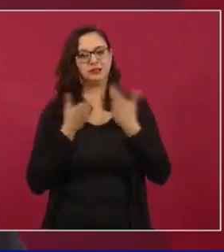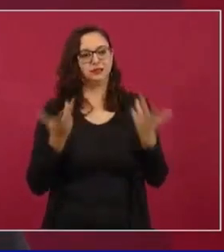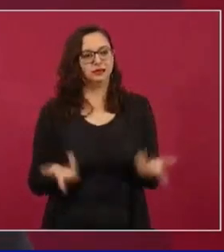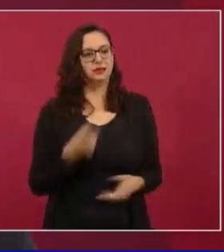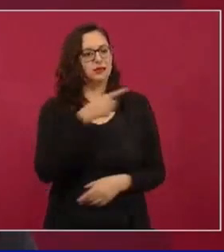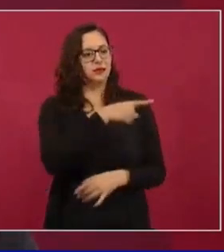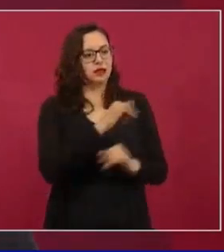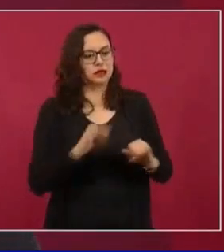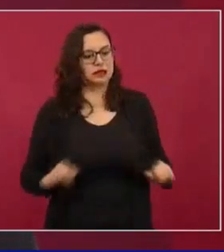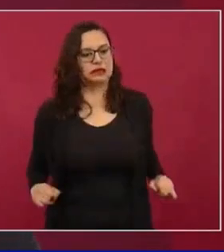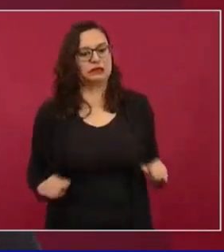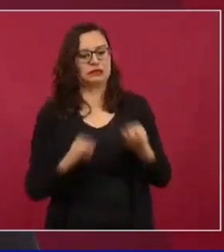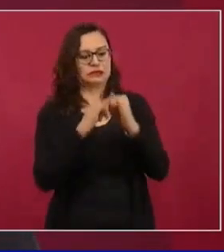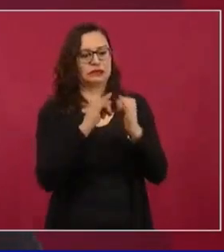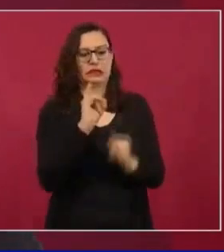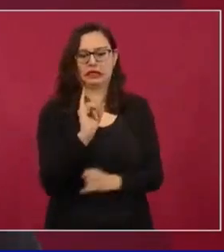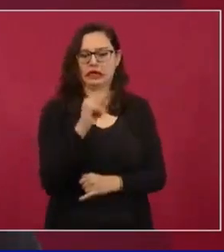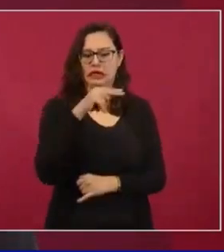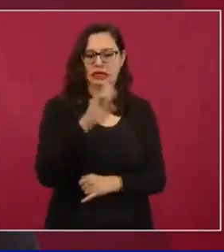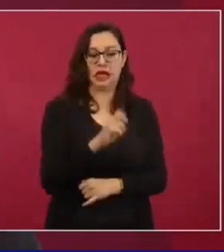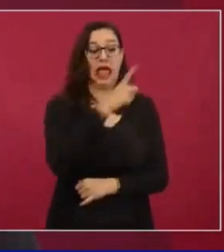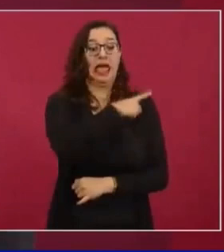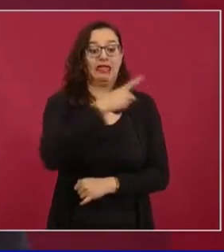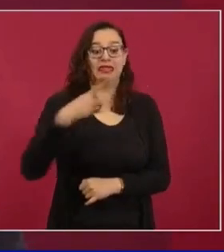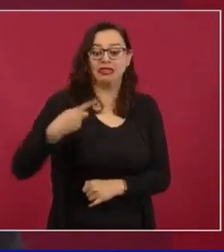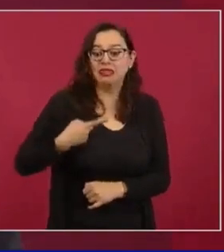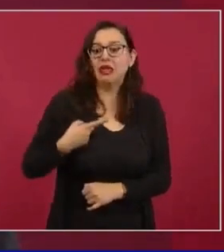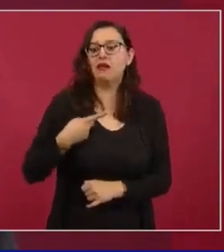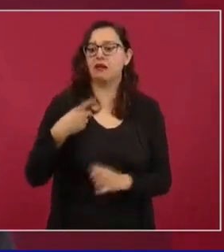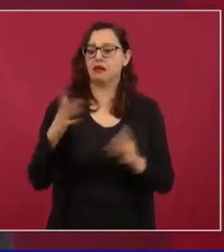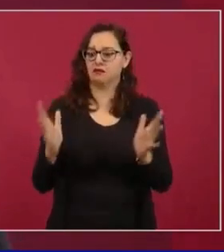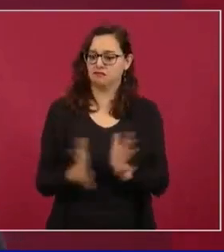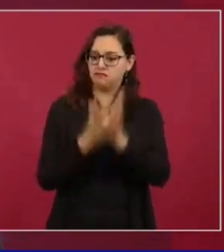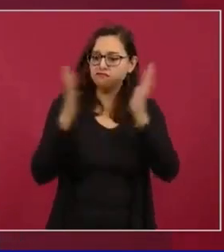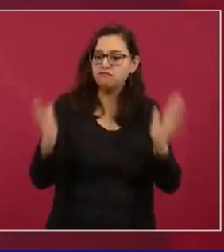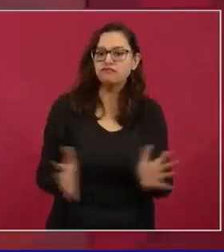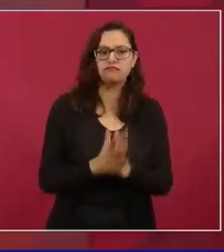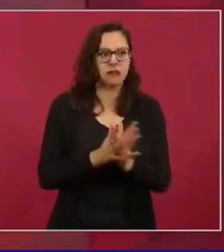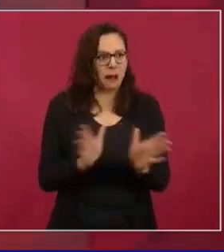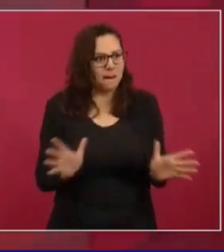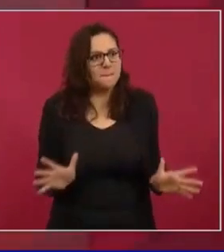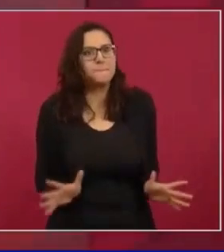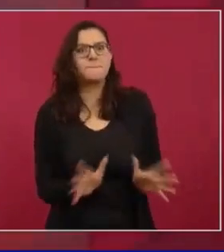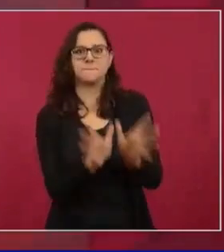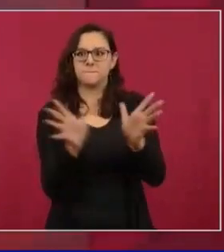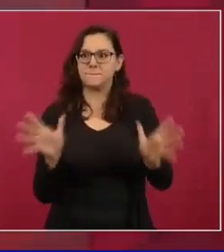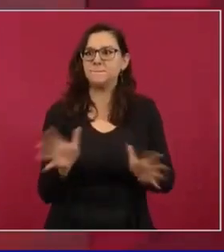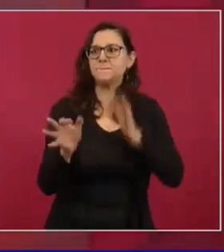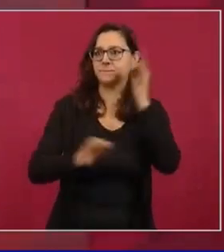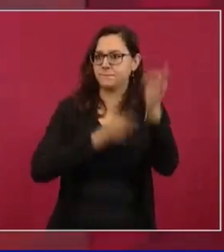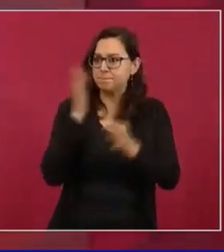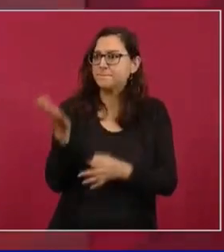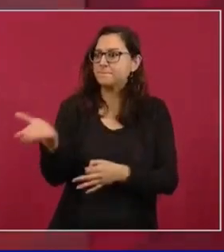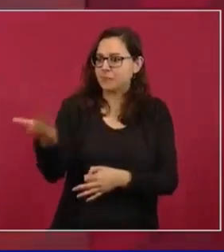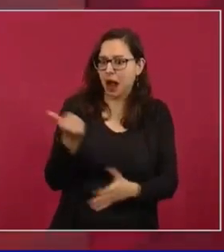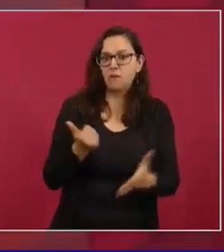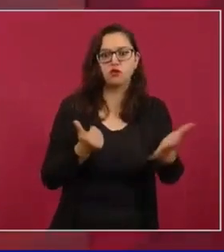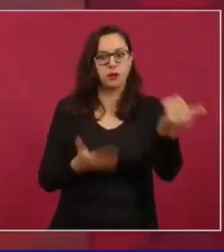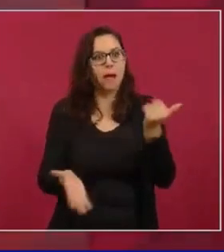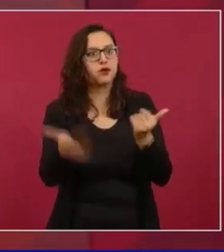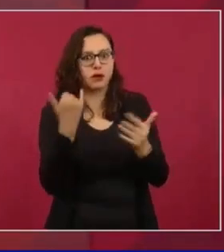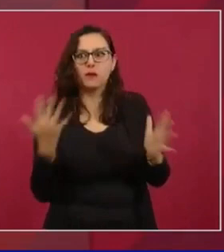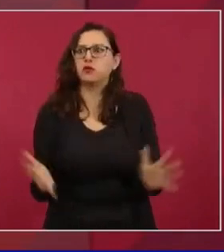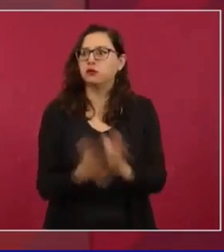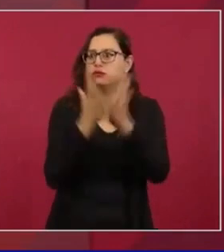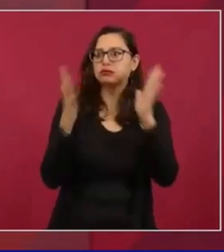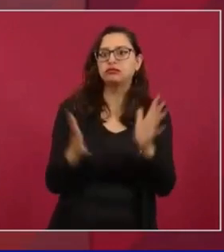instituto que debe de promover la democracia está en contra de la democracia,